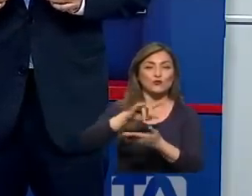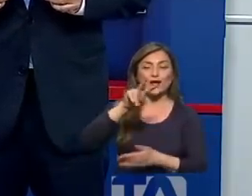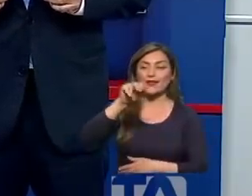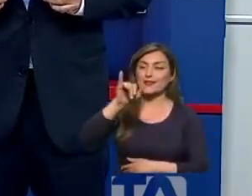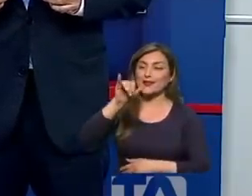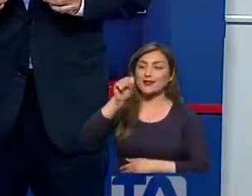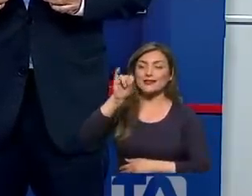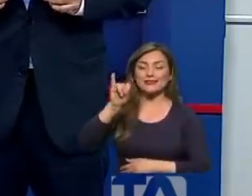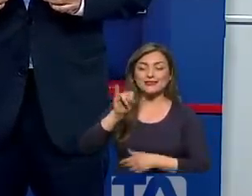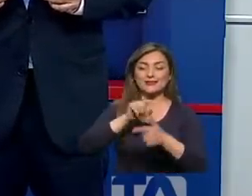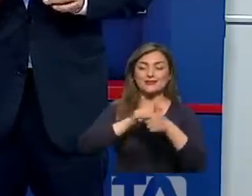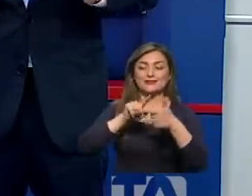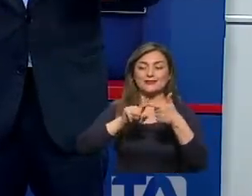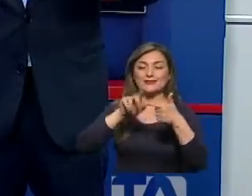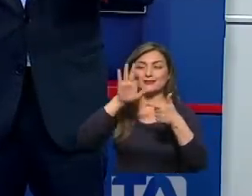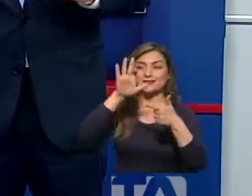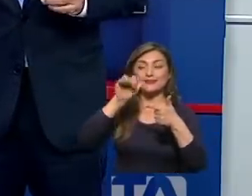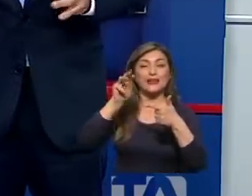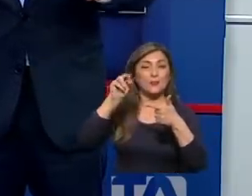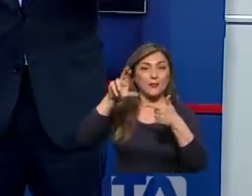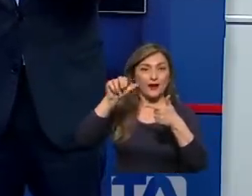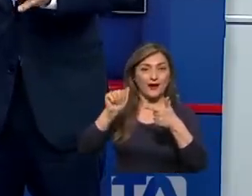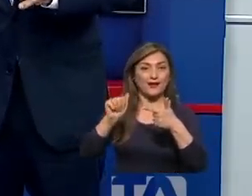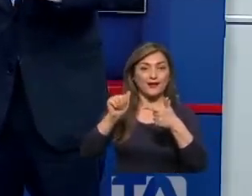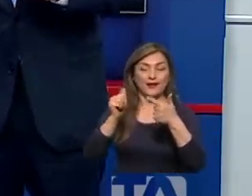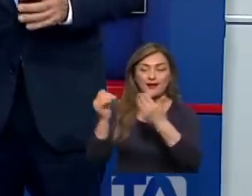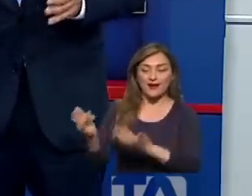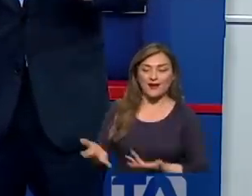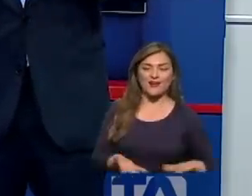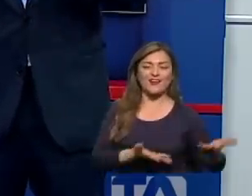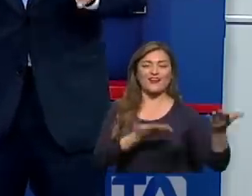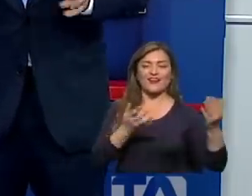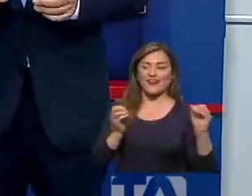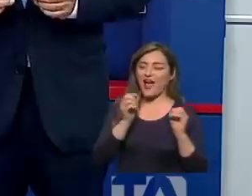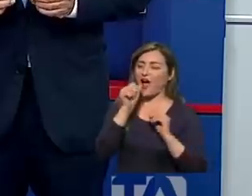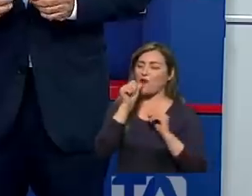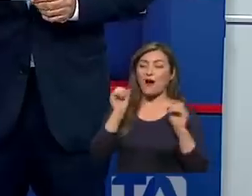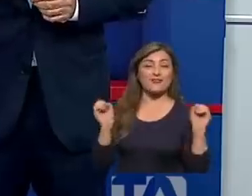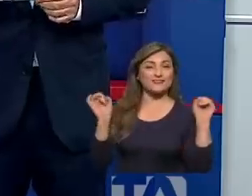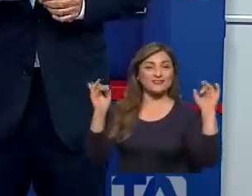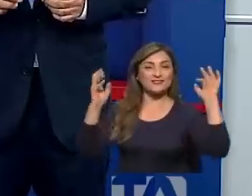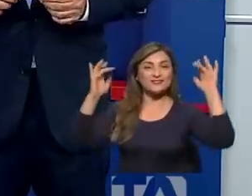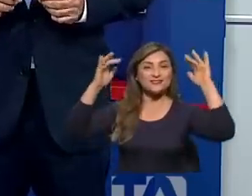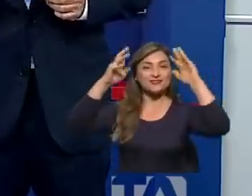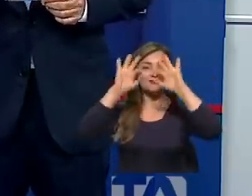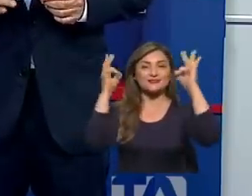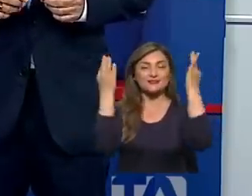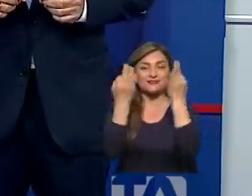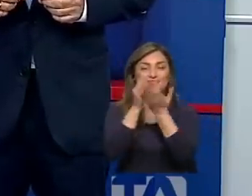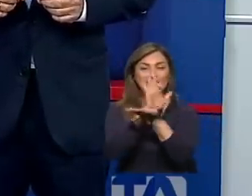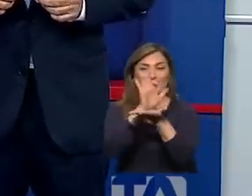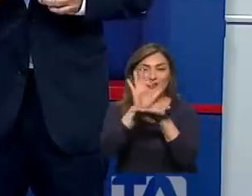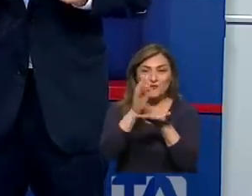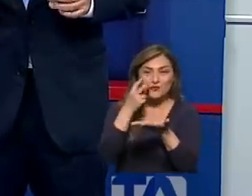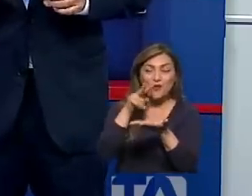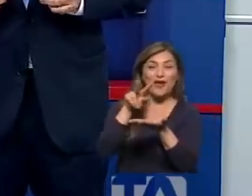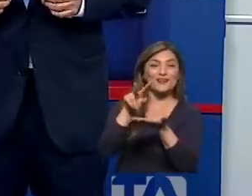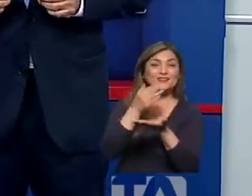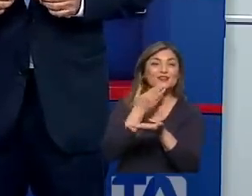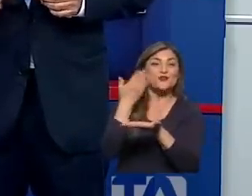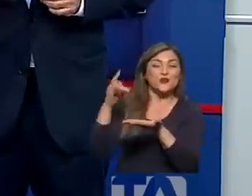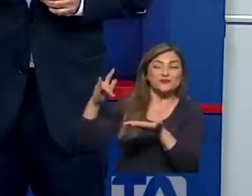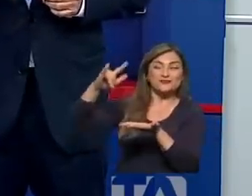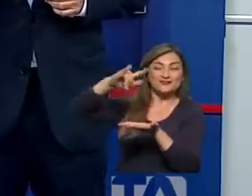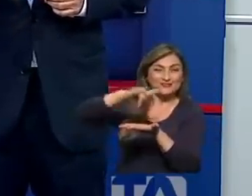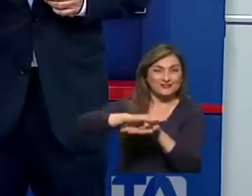Dajones y a Tamara Salazar. Con un arco de agua, con la emoción de sus familiares, allí fuimos testigos de cómo